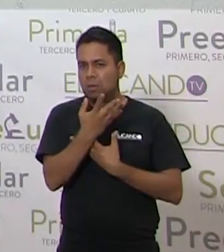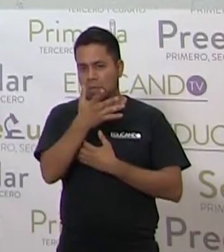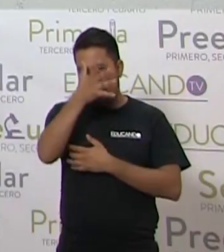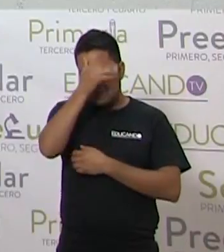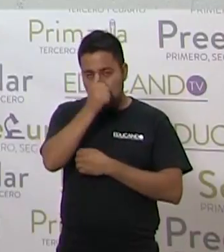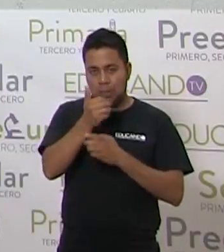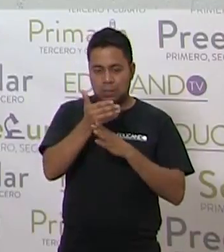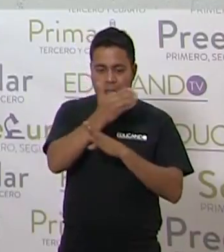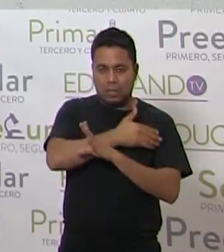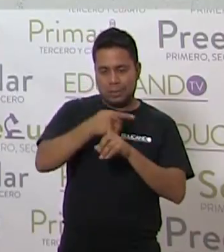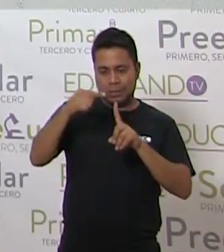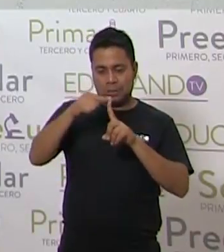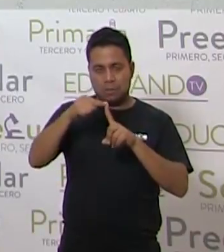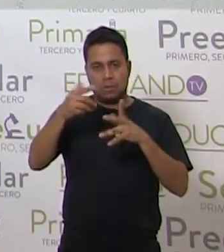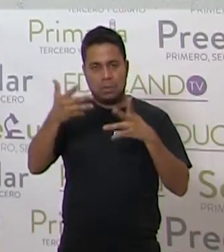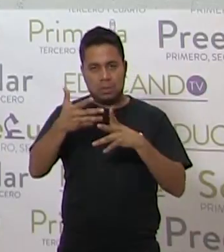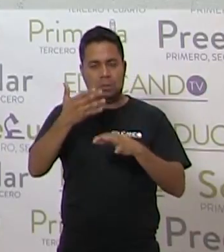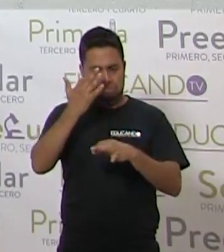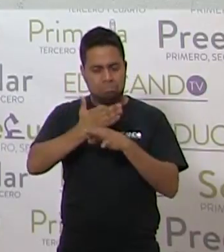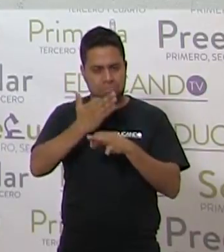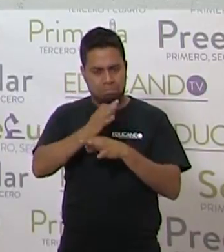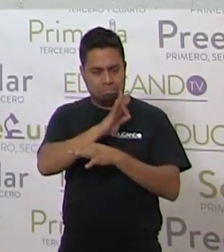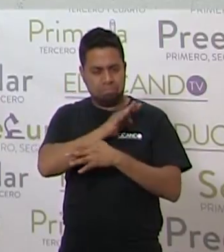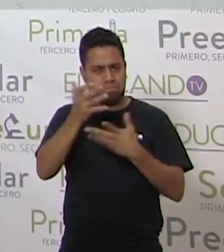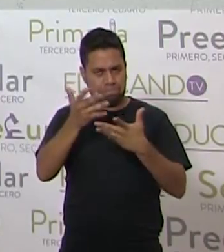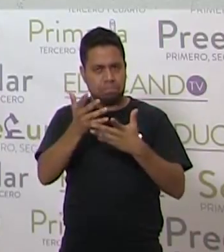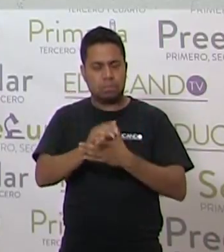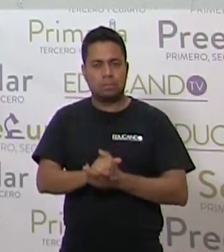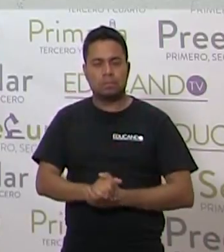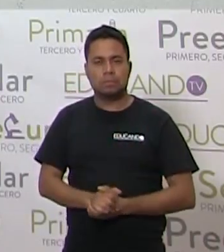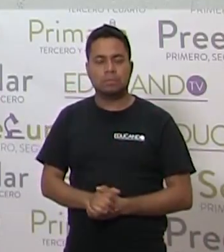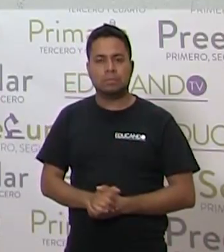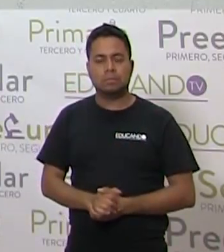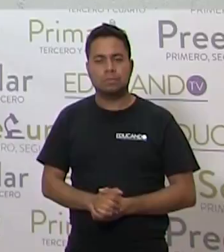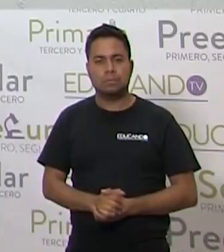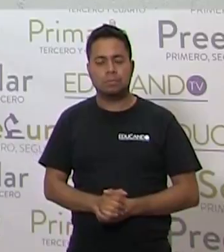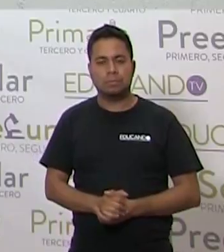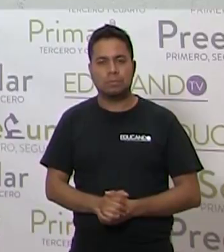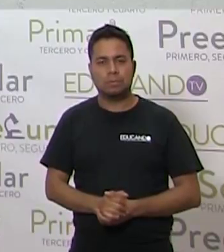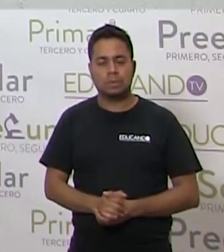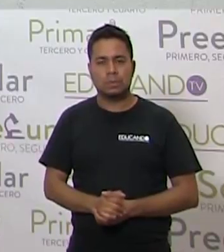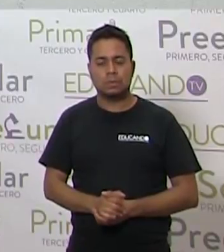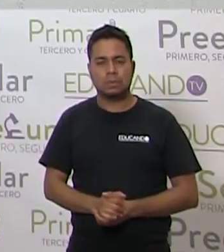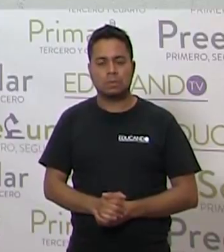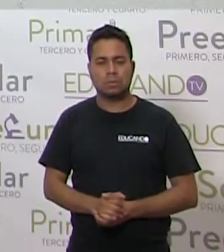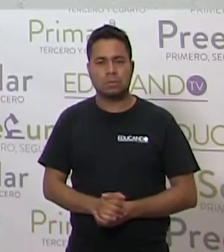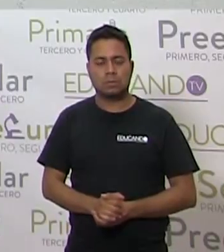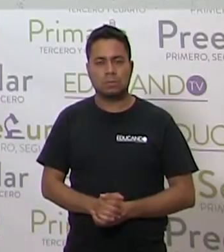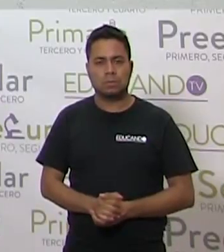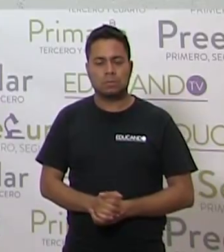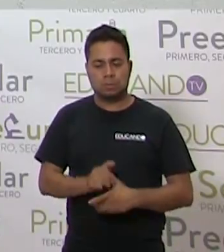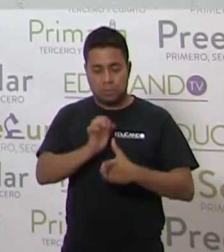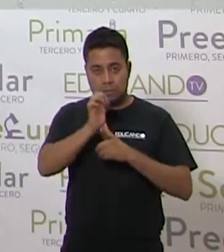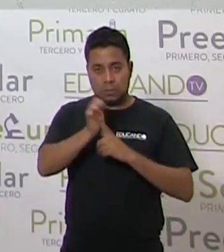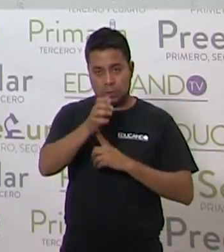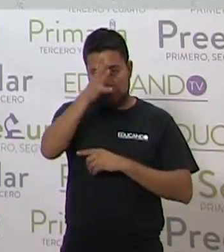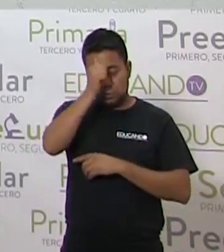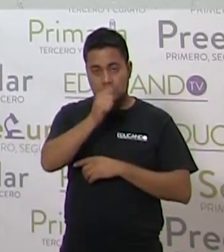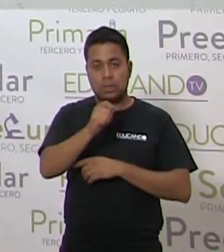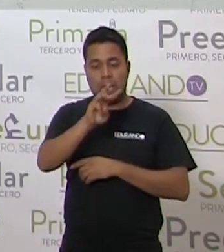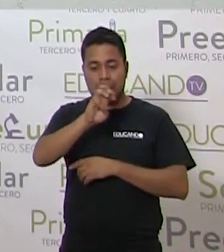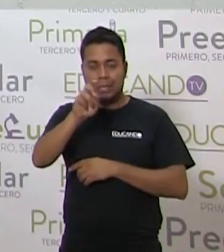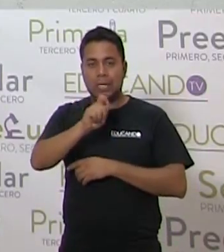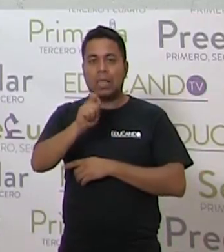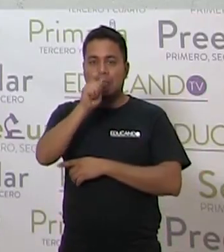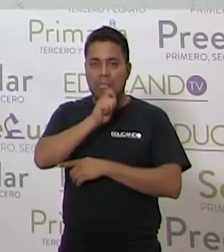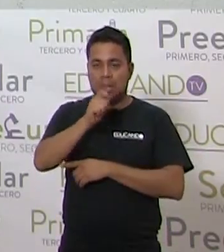algoritmo que es la división que lo vamos a desarrollar a continuación Entonces como como 300 paletas lo vamos